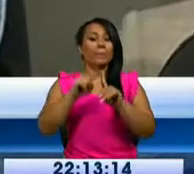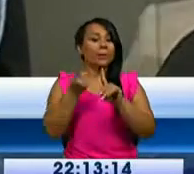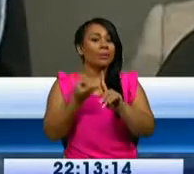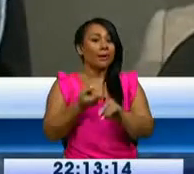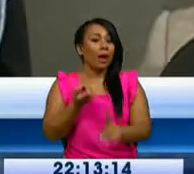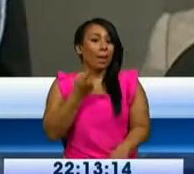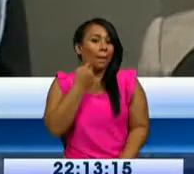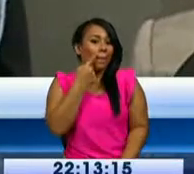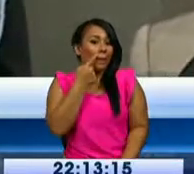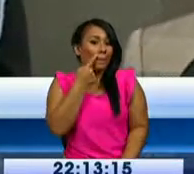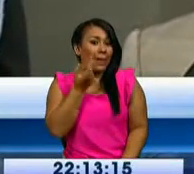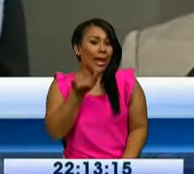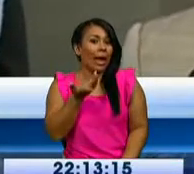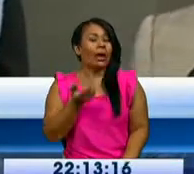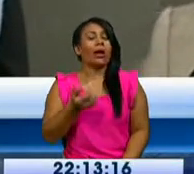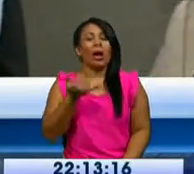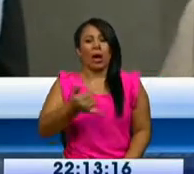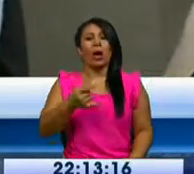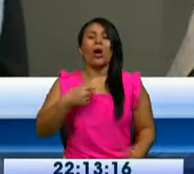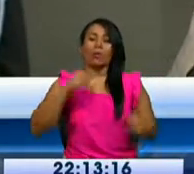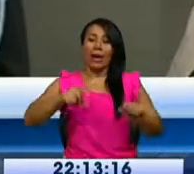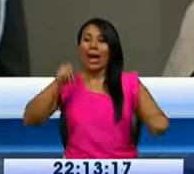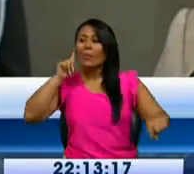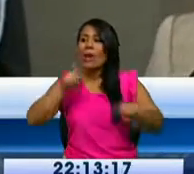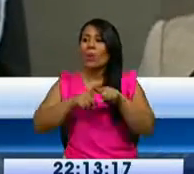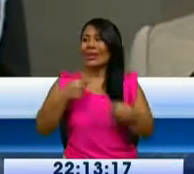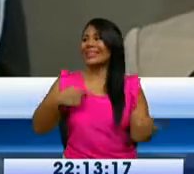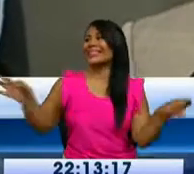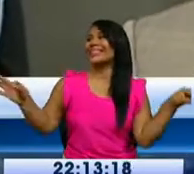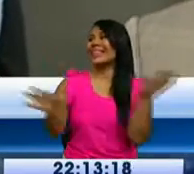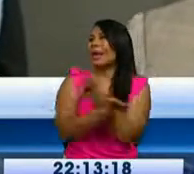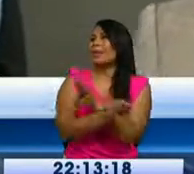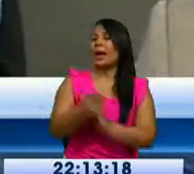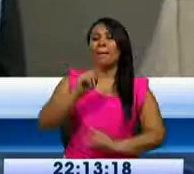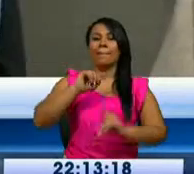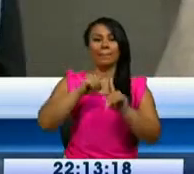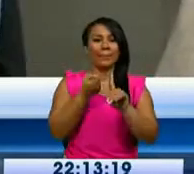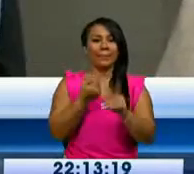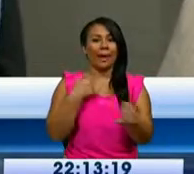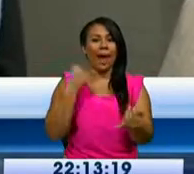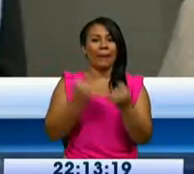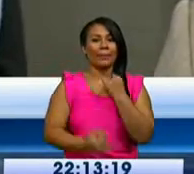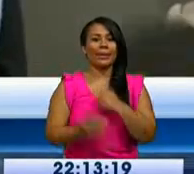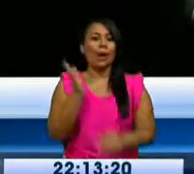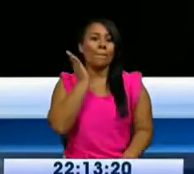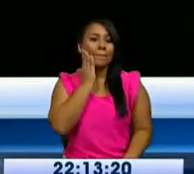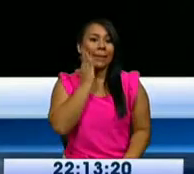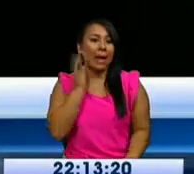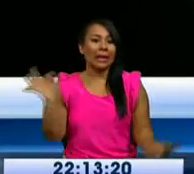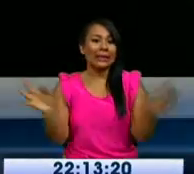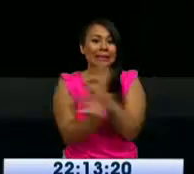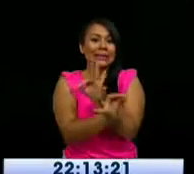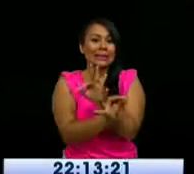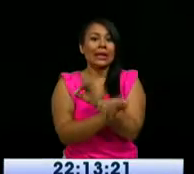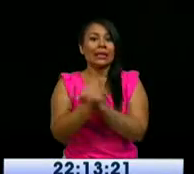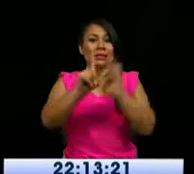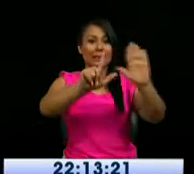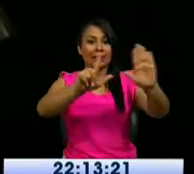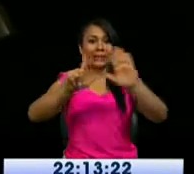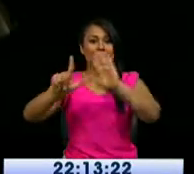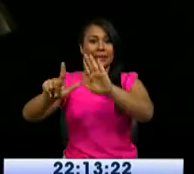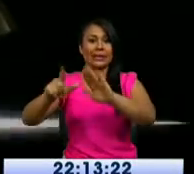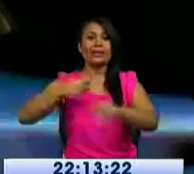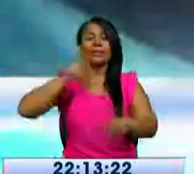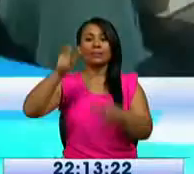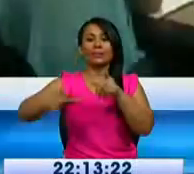es que existe un acuerdo entre los dos, puede cambiarse el orden y ser el primer apellido el de la madre. Con 77 votos a favor,